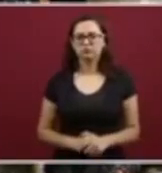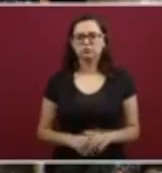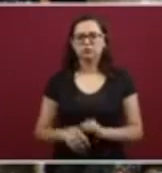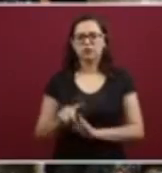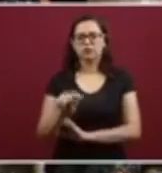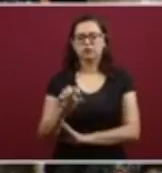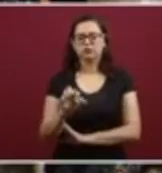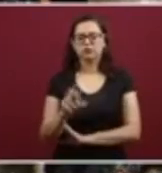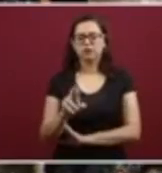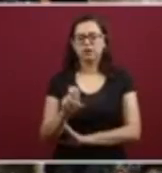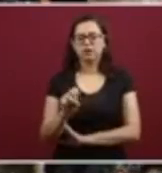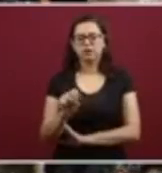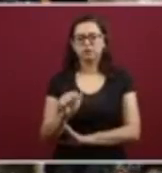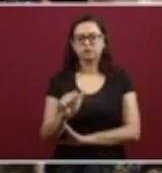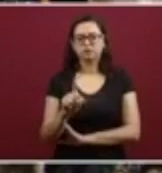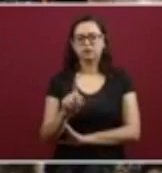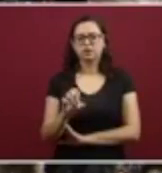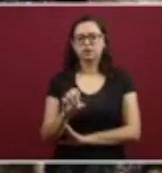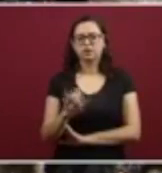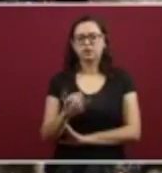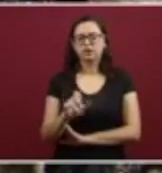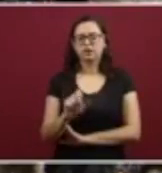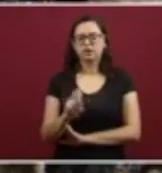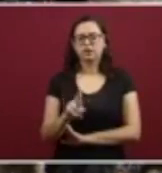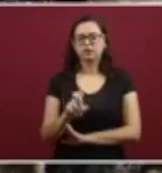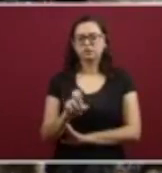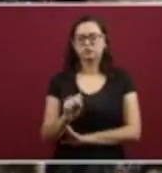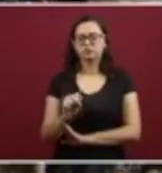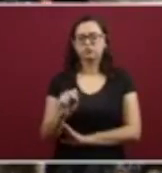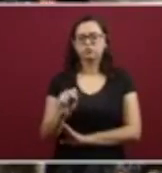Teresa de Jesús Acosta Aguilar.